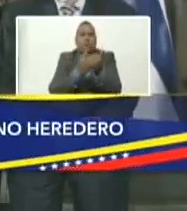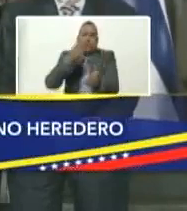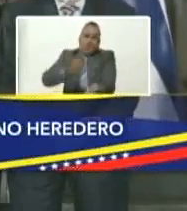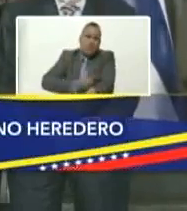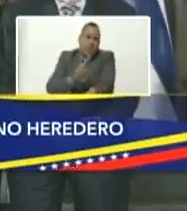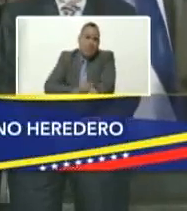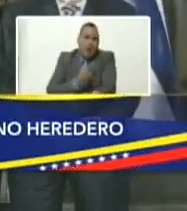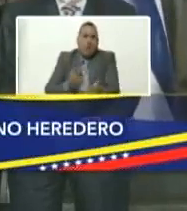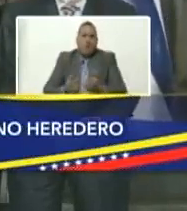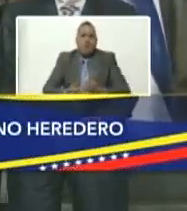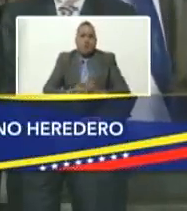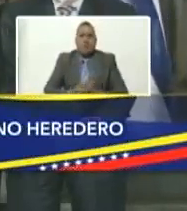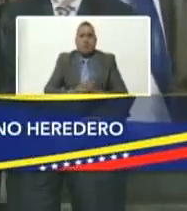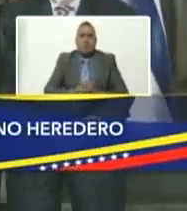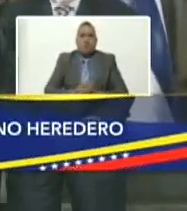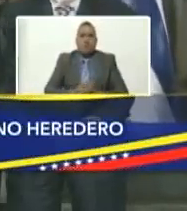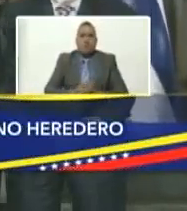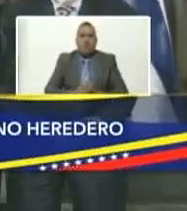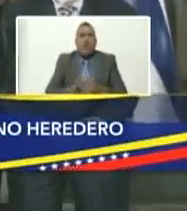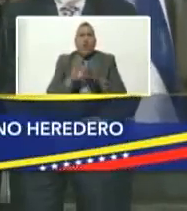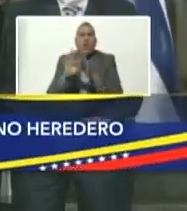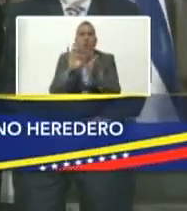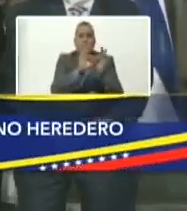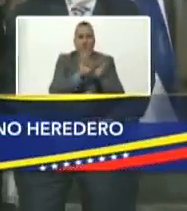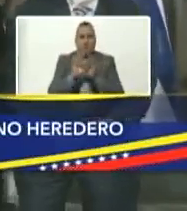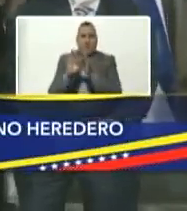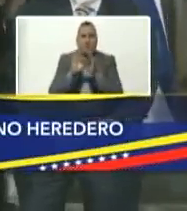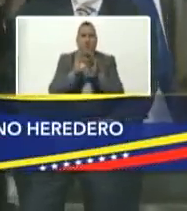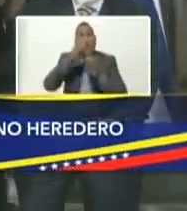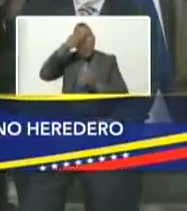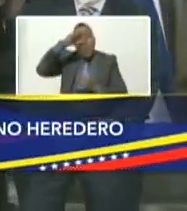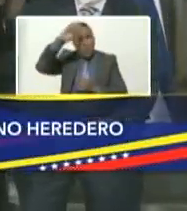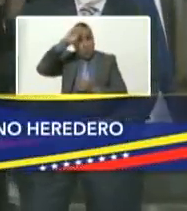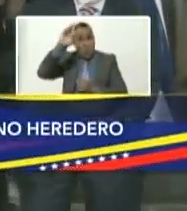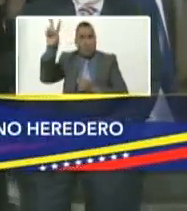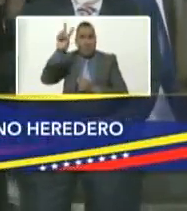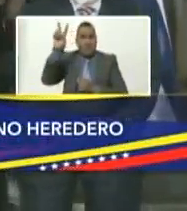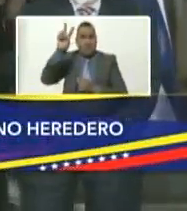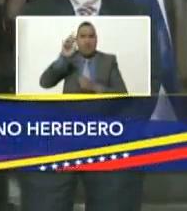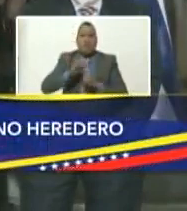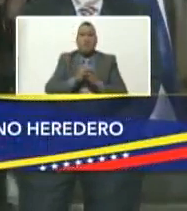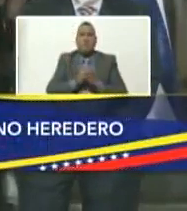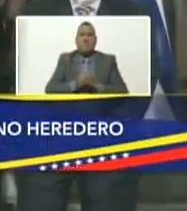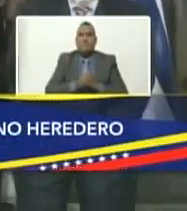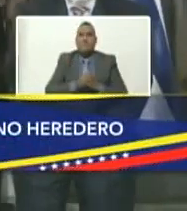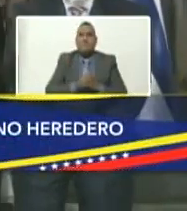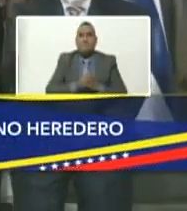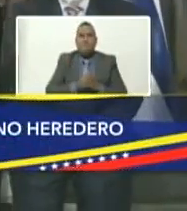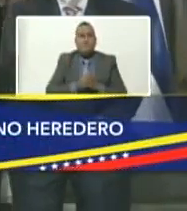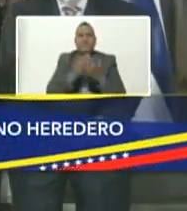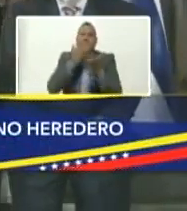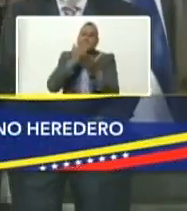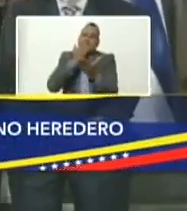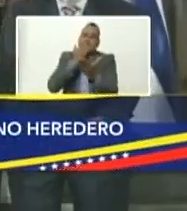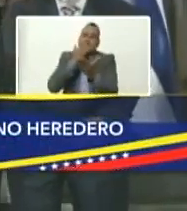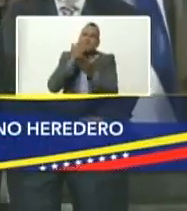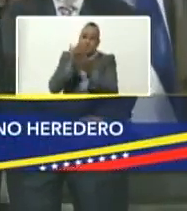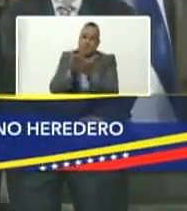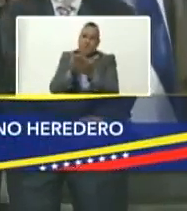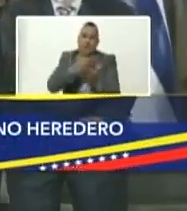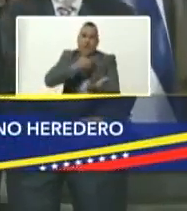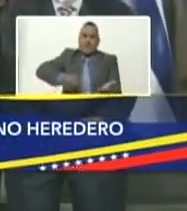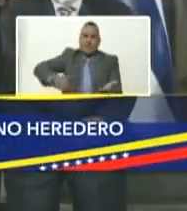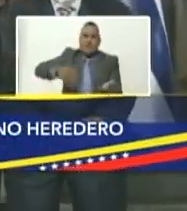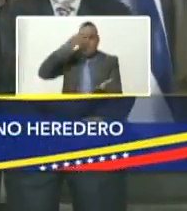hermandad, de unidad, Cuba, Venezuela. Y de agradecimiento al presidente Díaz-Canel,